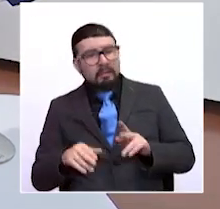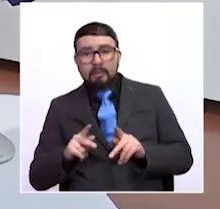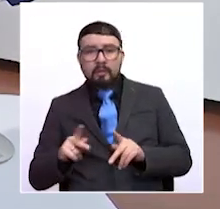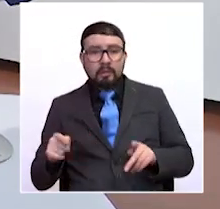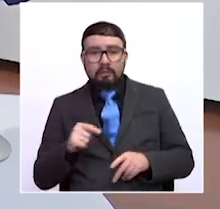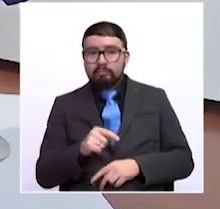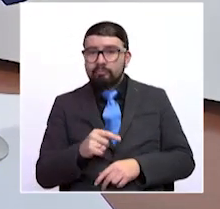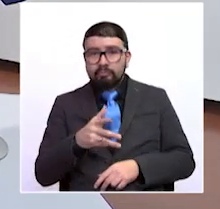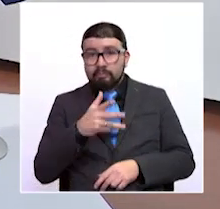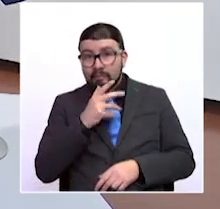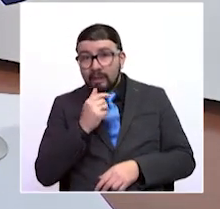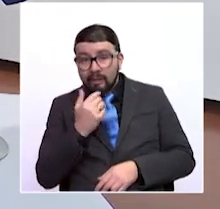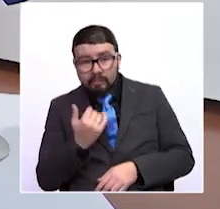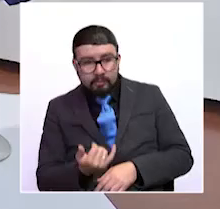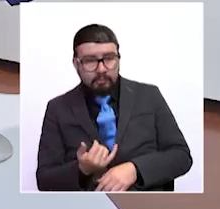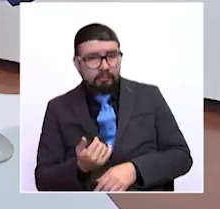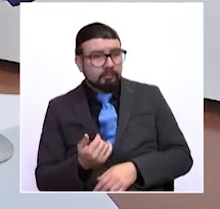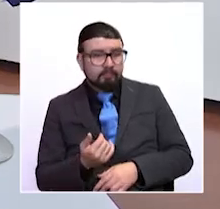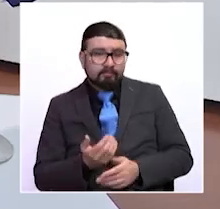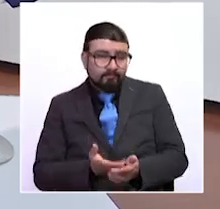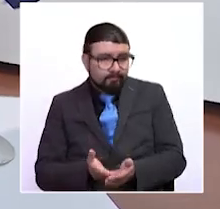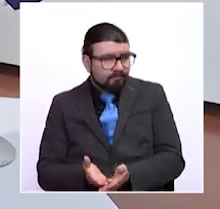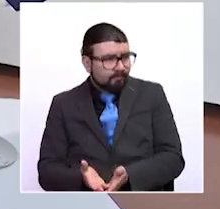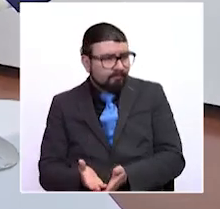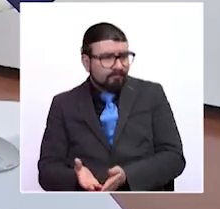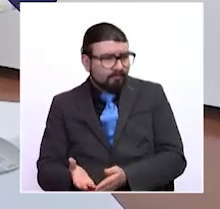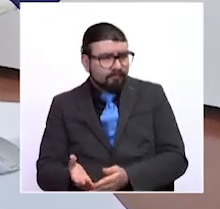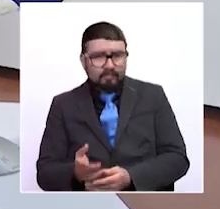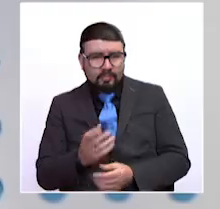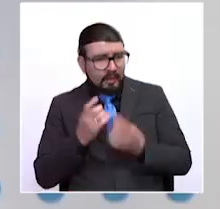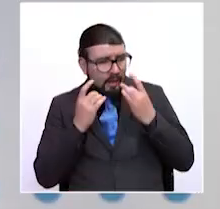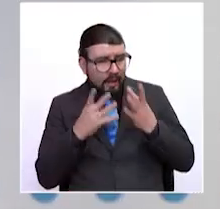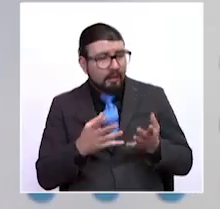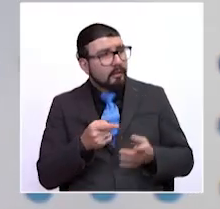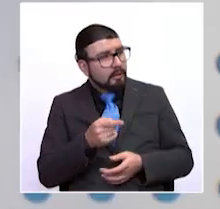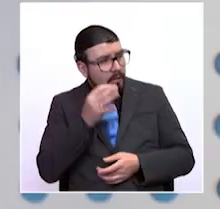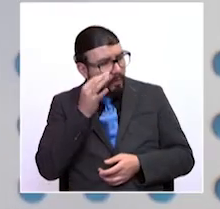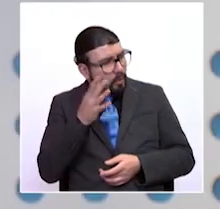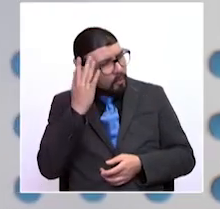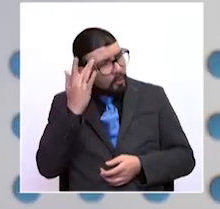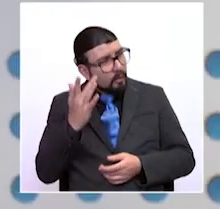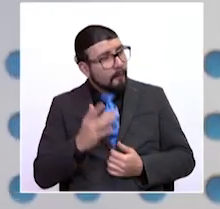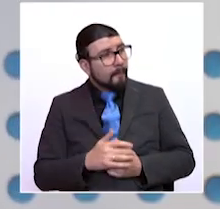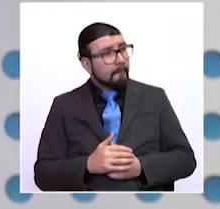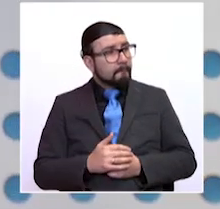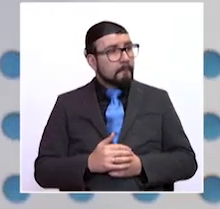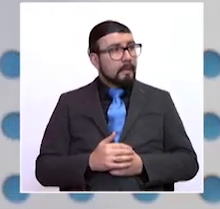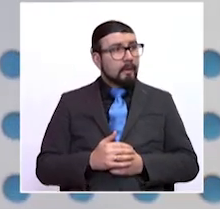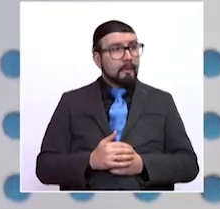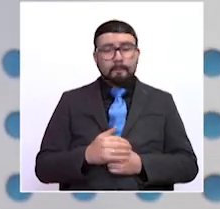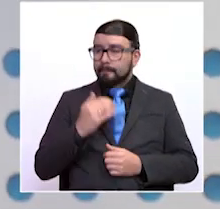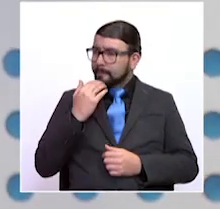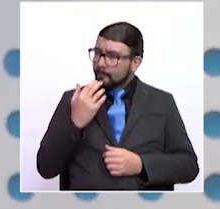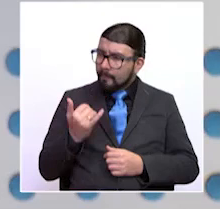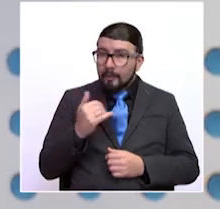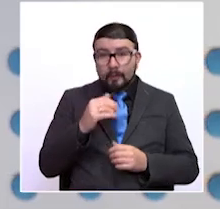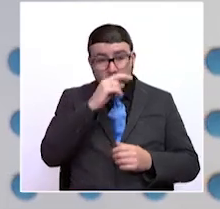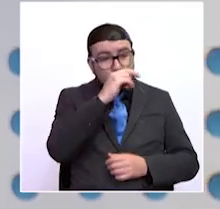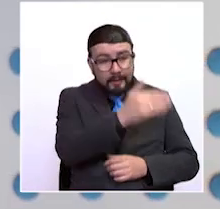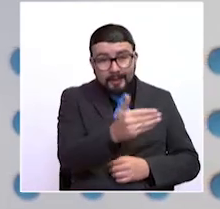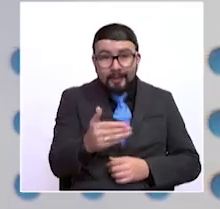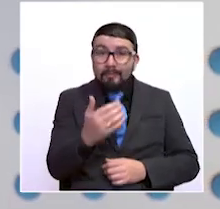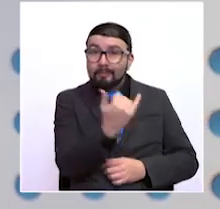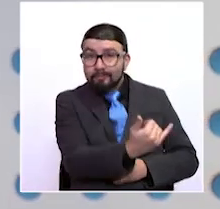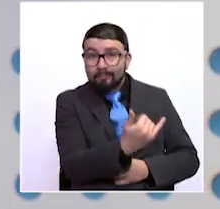quedar como estaba antes. Mira, es muy bueno que tú toques eso, porque como nosotros nos estamos relacionando con niños y